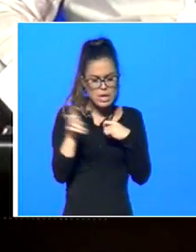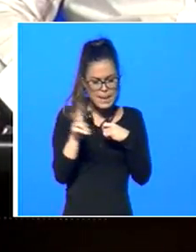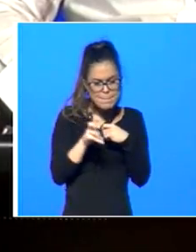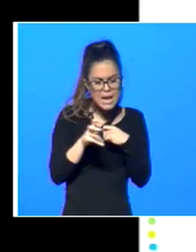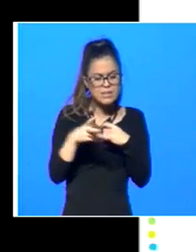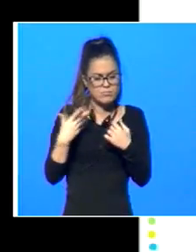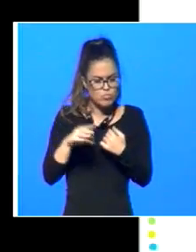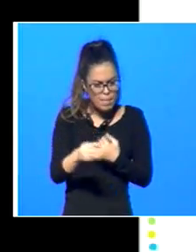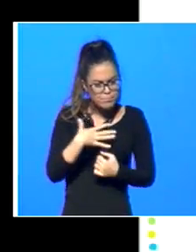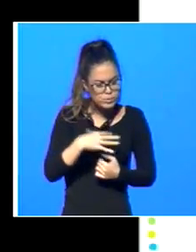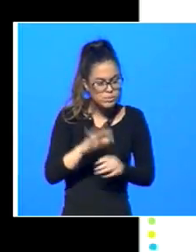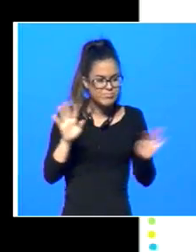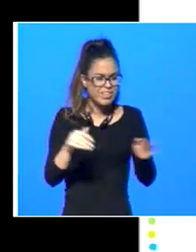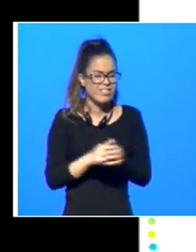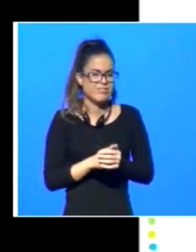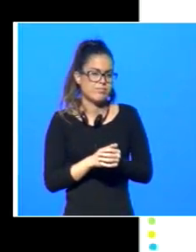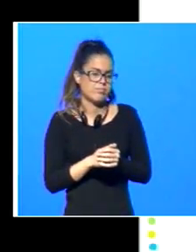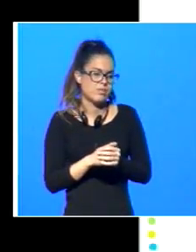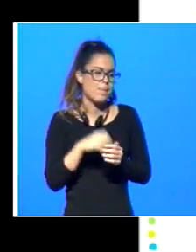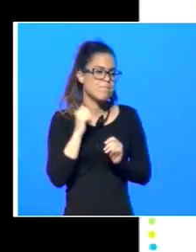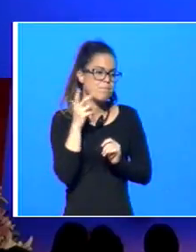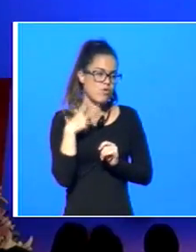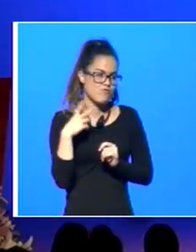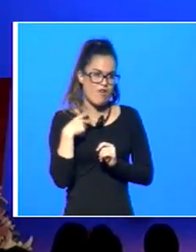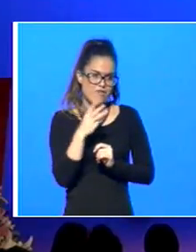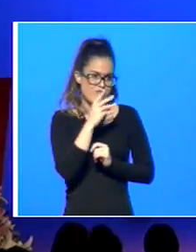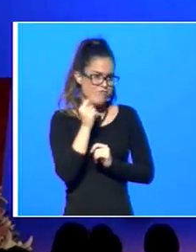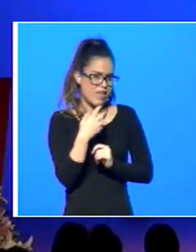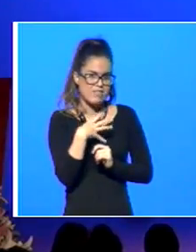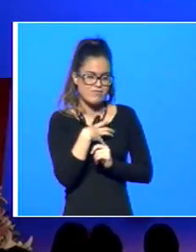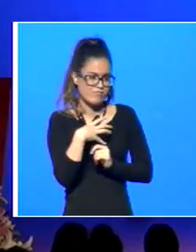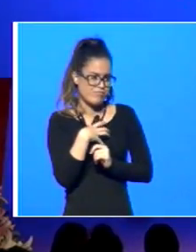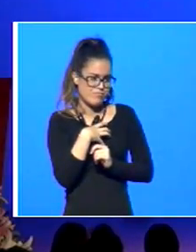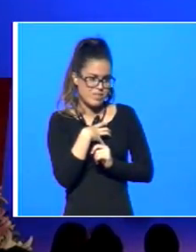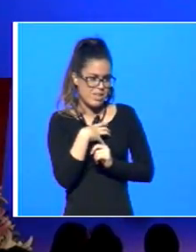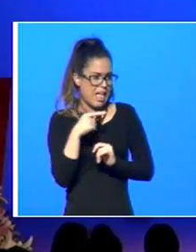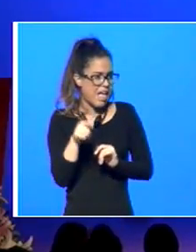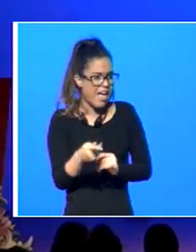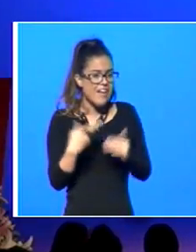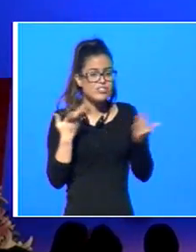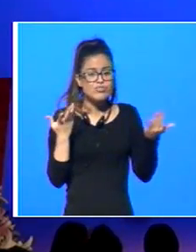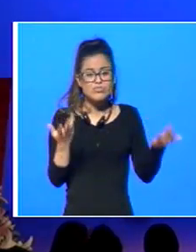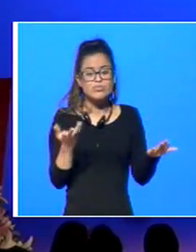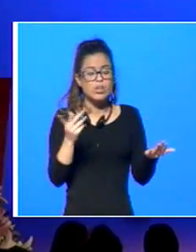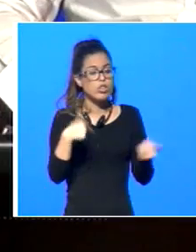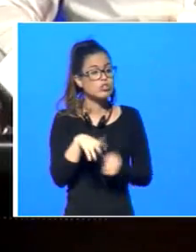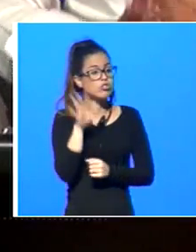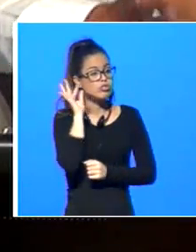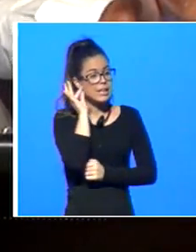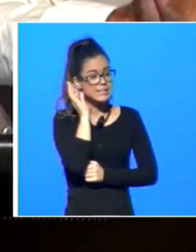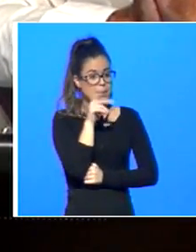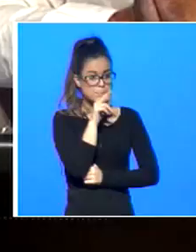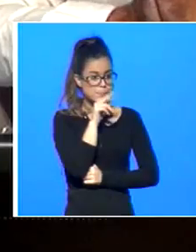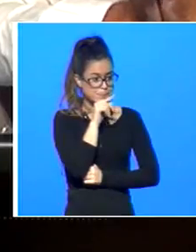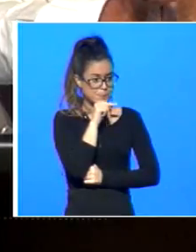alumno. Pero, por Dios, no nos olvidemos que es que esos espacios son la guerra. Le hemos oído hablar a esta chica. ¿Por qué no